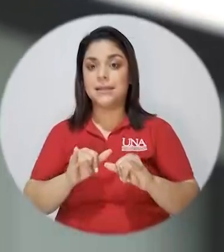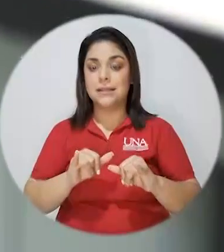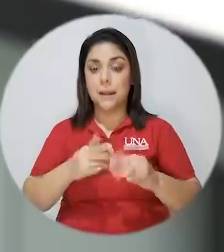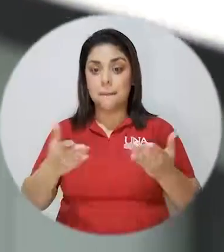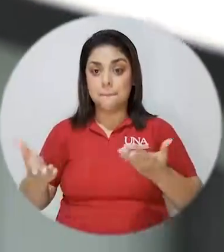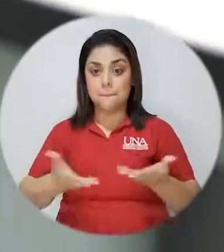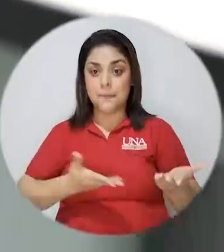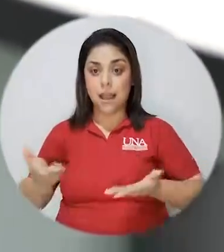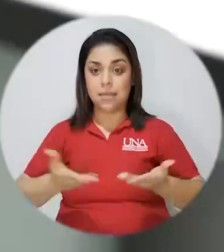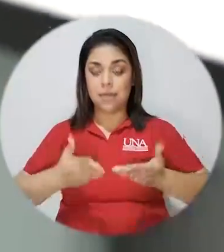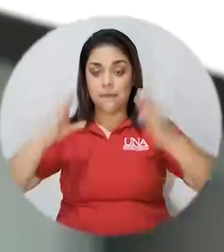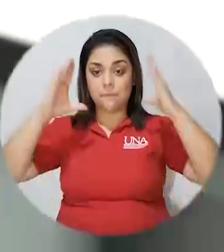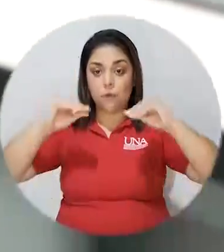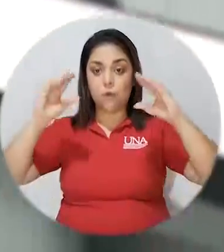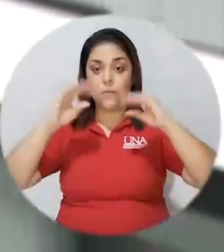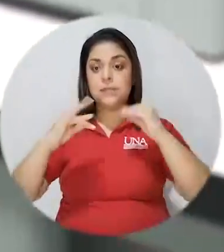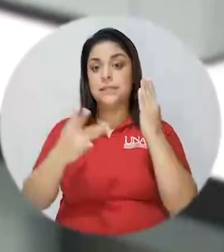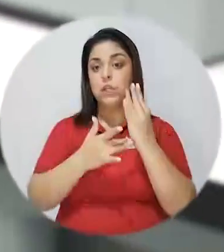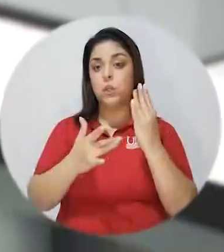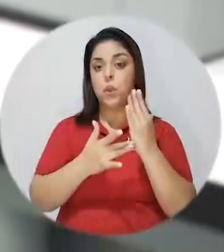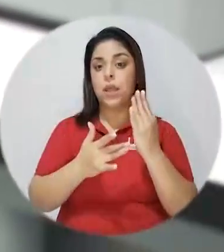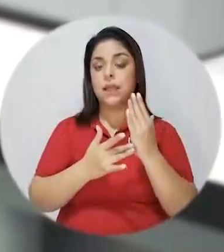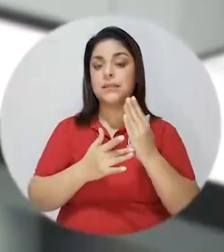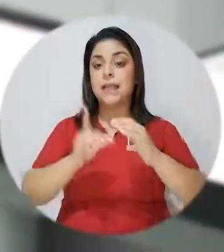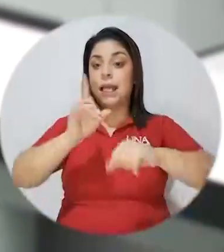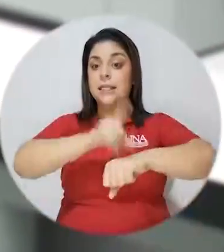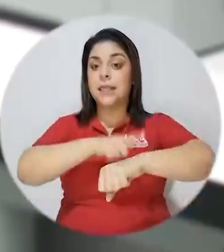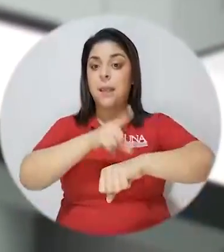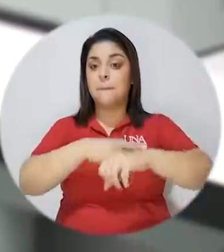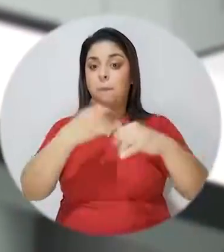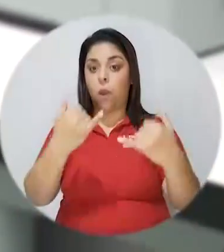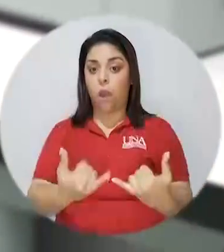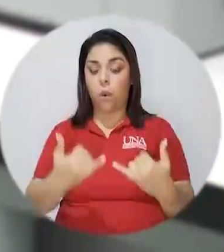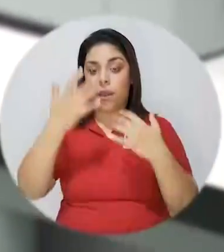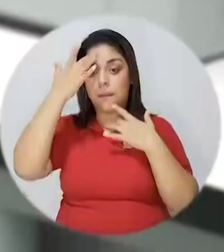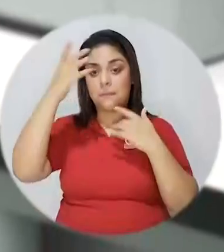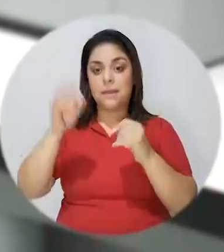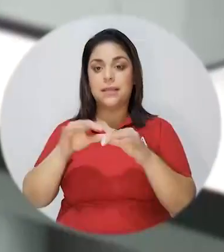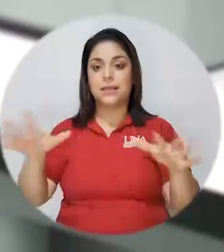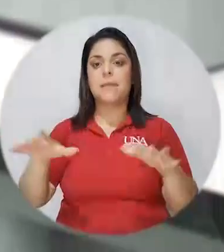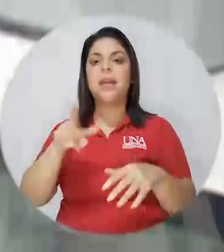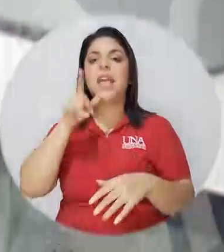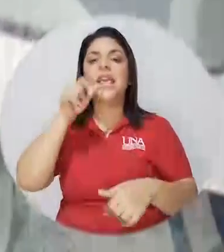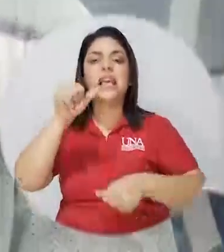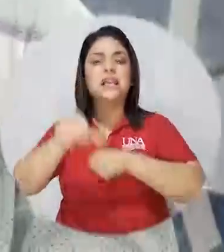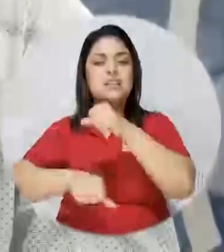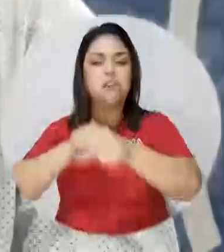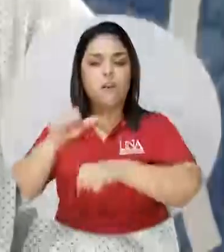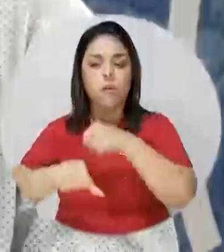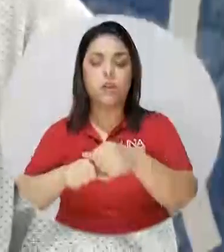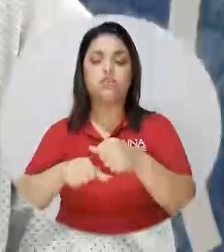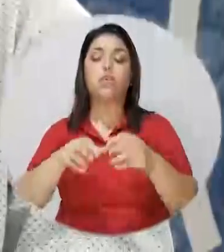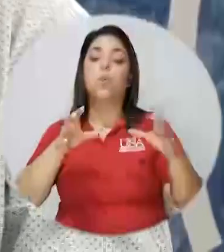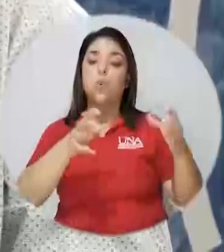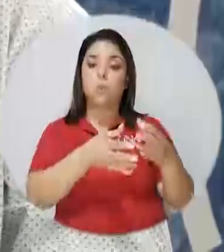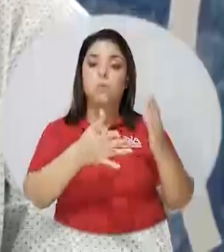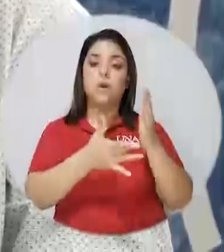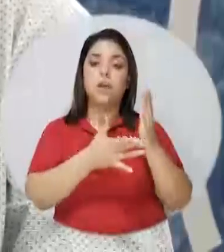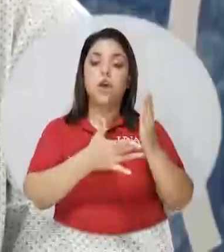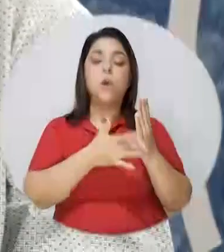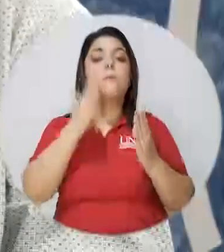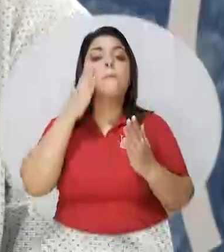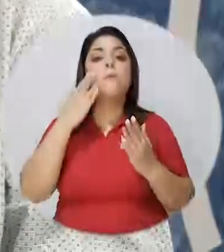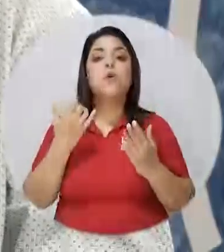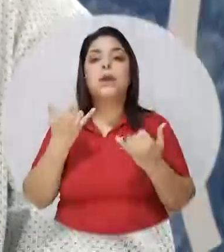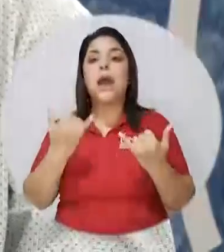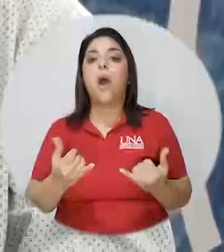plataformas tecnológicas en tiempos de pandemia ha requerido un esfuerzo adicional por parte del personal tecnológico